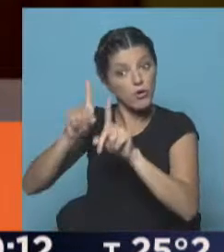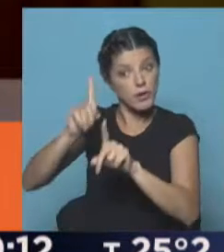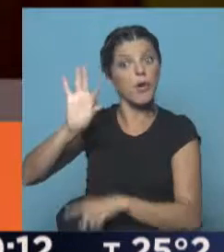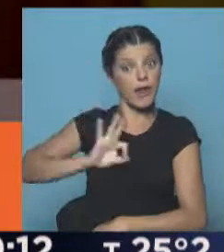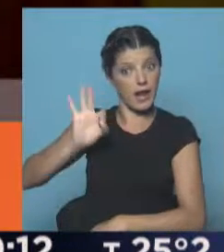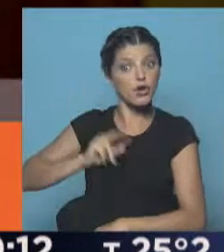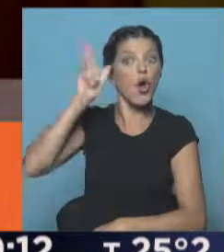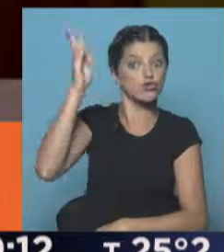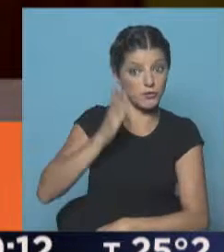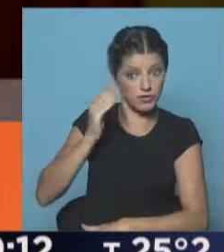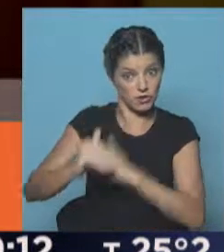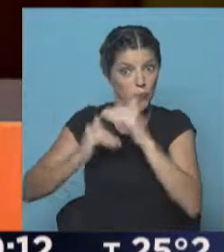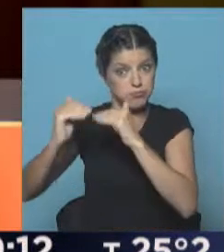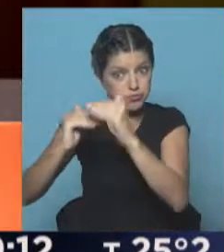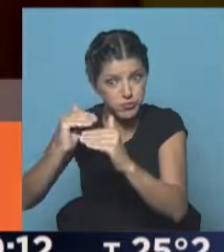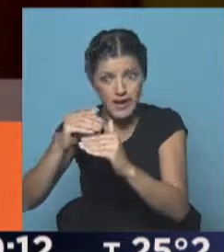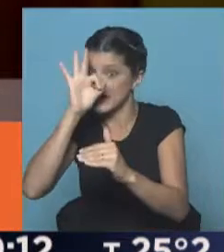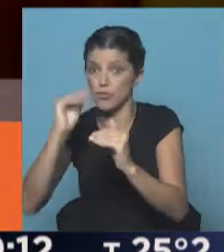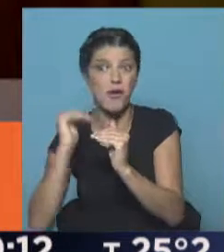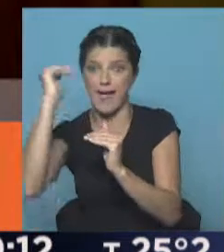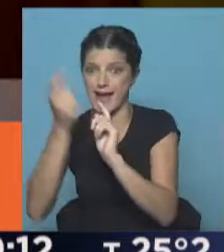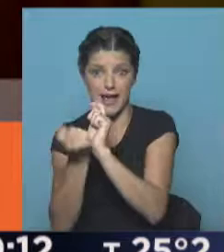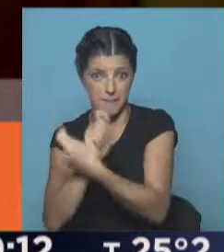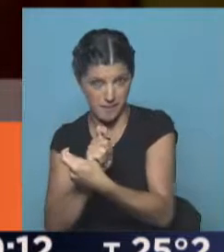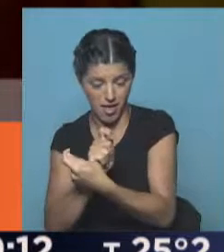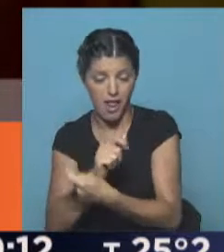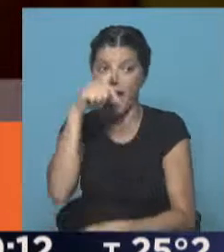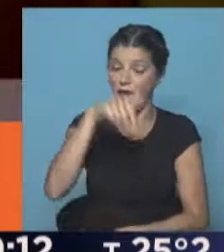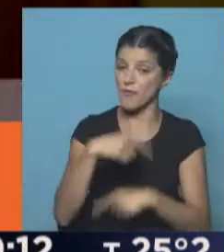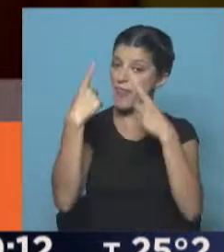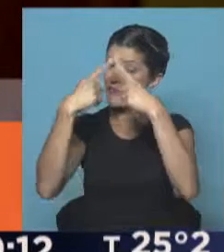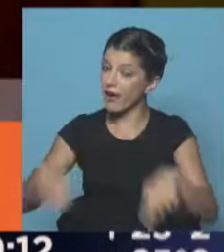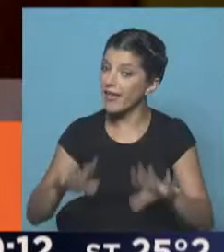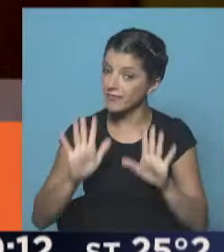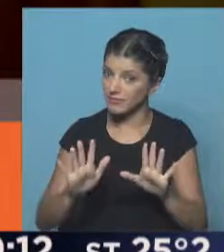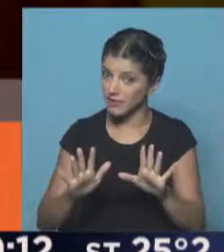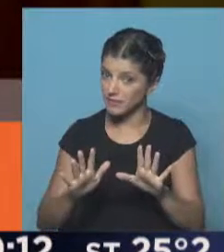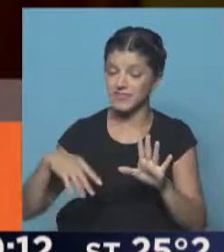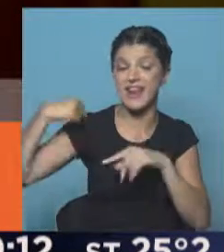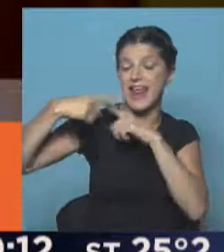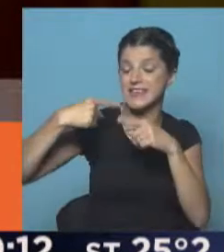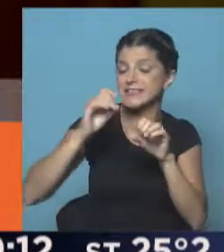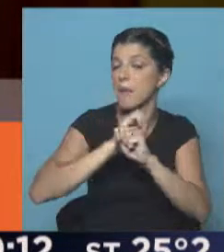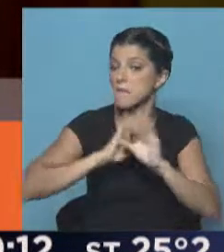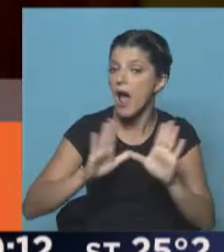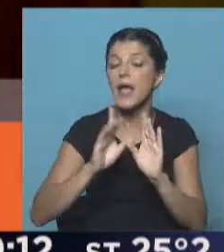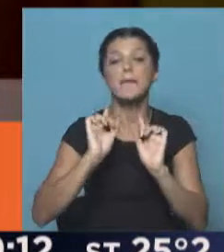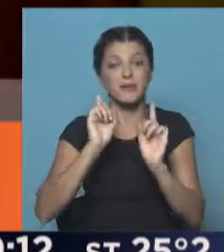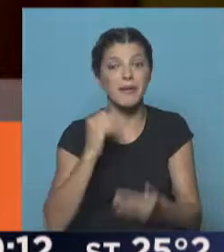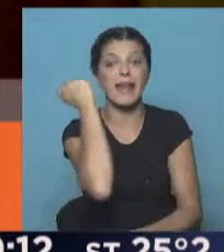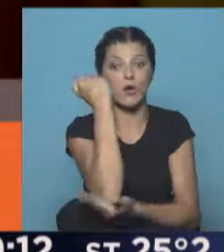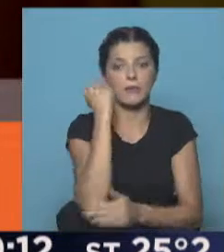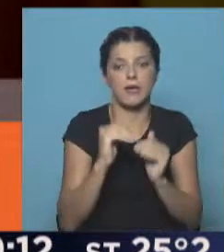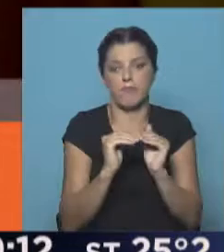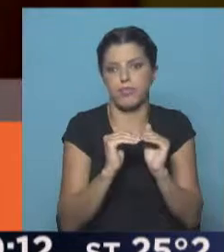al 8%. Ahora es una Argentina de vaca flaca, no solo de herencia, sino que la economía no arranca en el